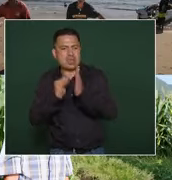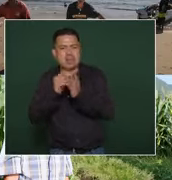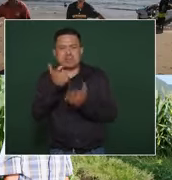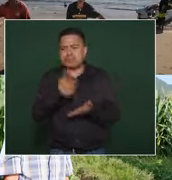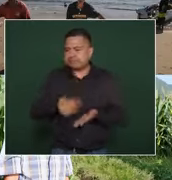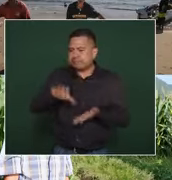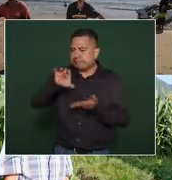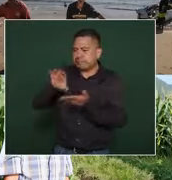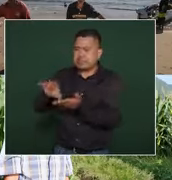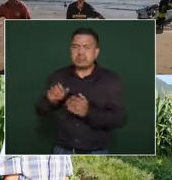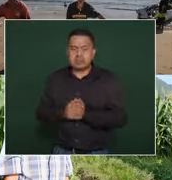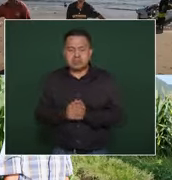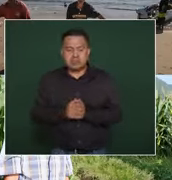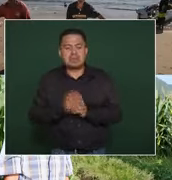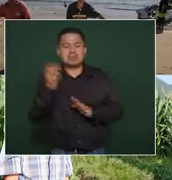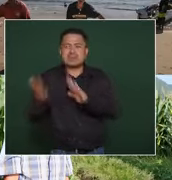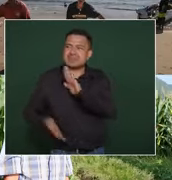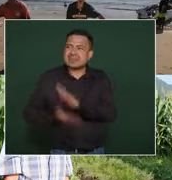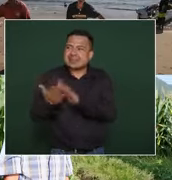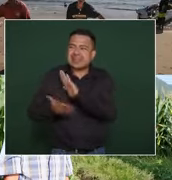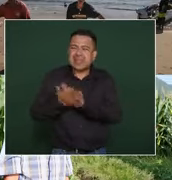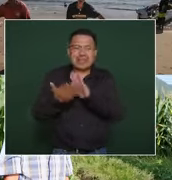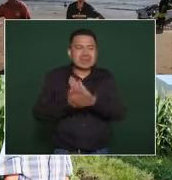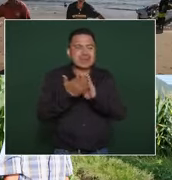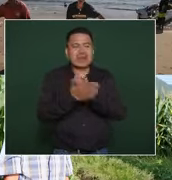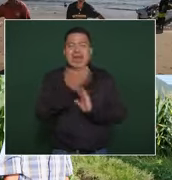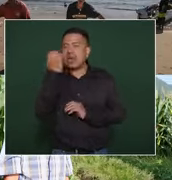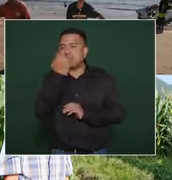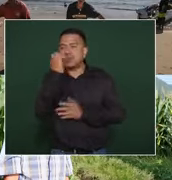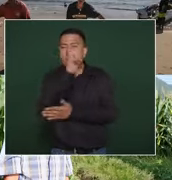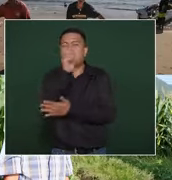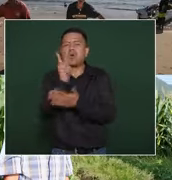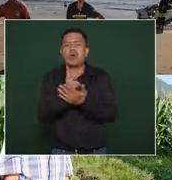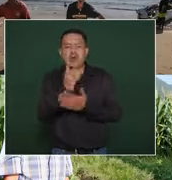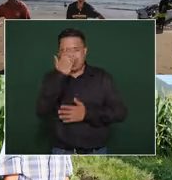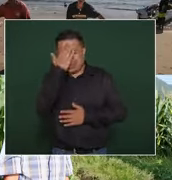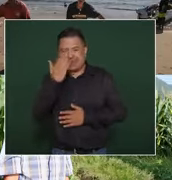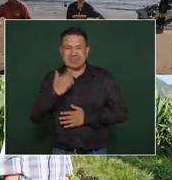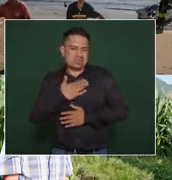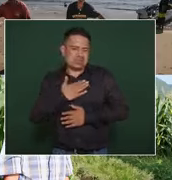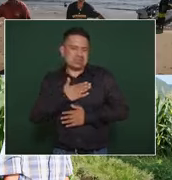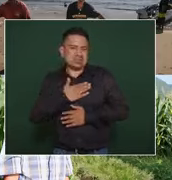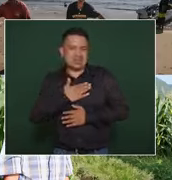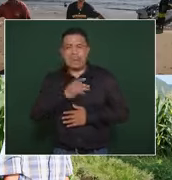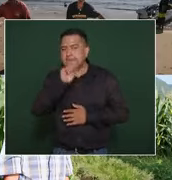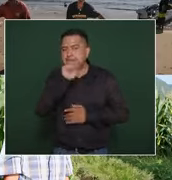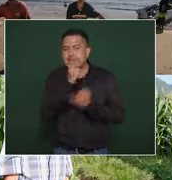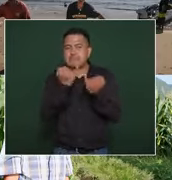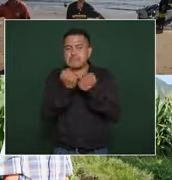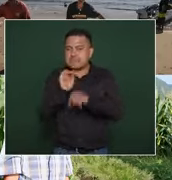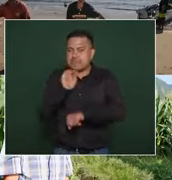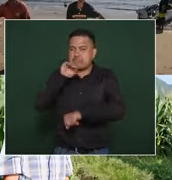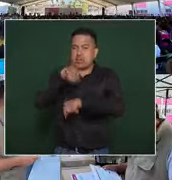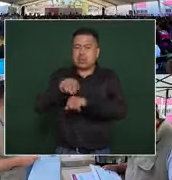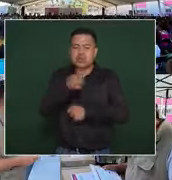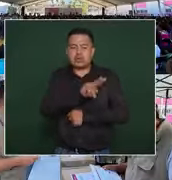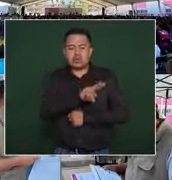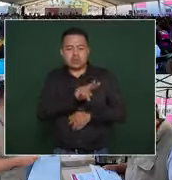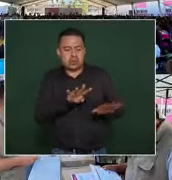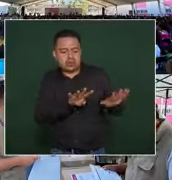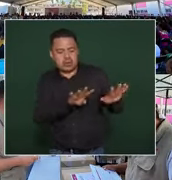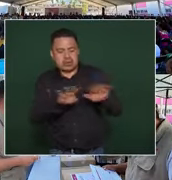Adelante. Respecto a la reconstrucción de escuelas, con el programa La Escuela es Nuestra, se han establecido